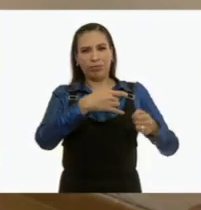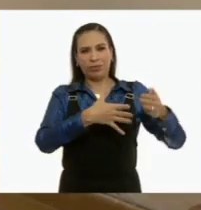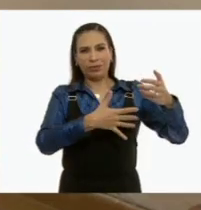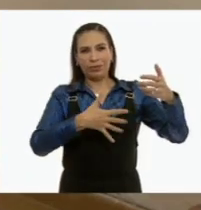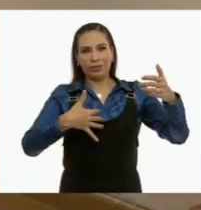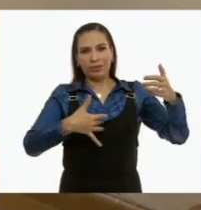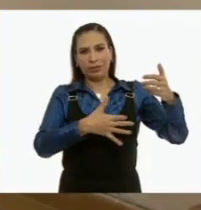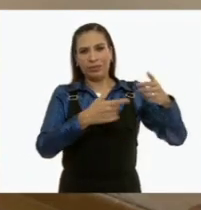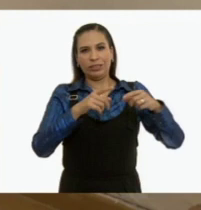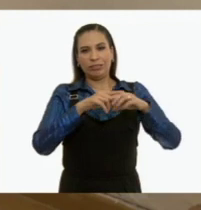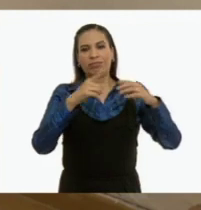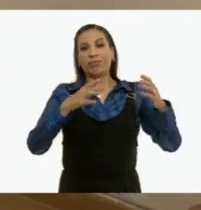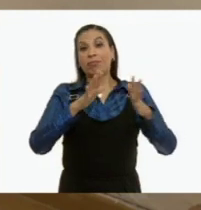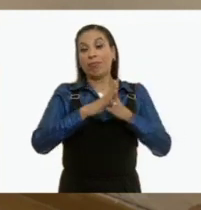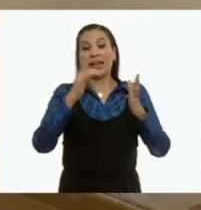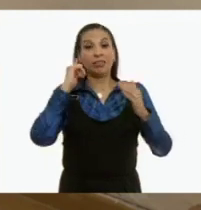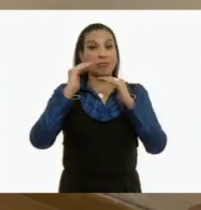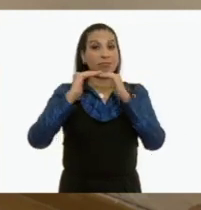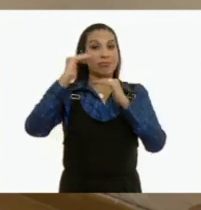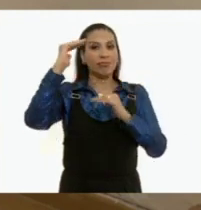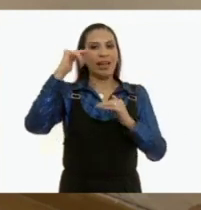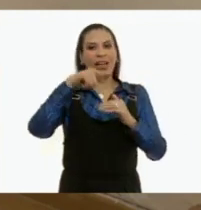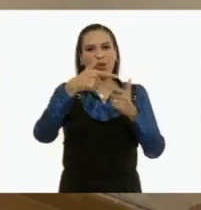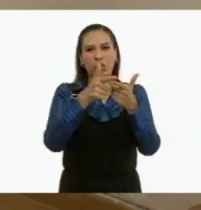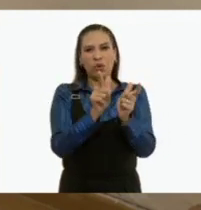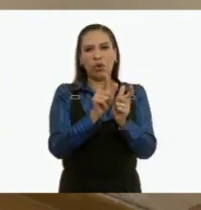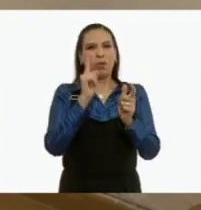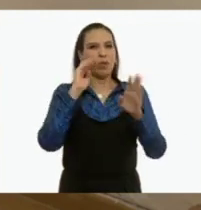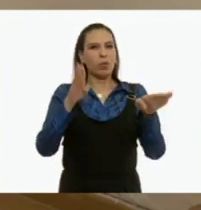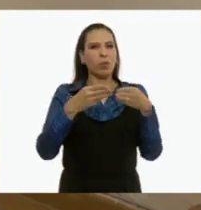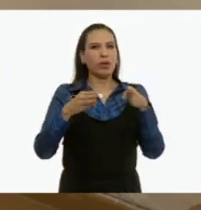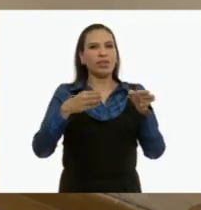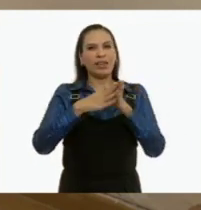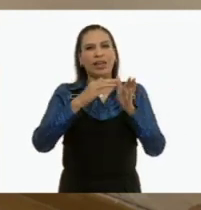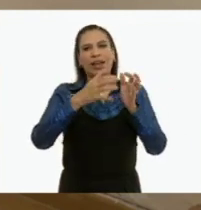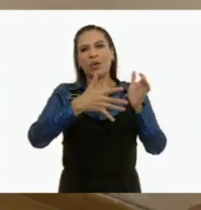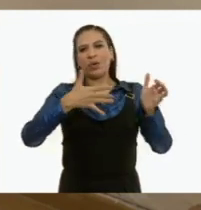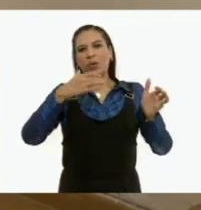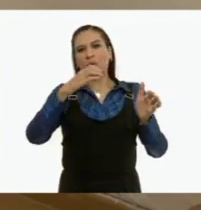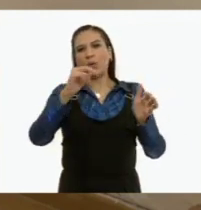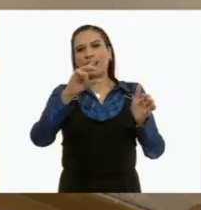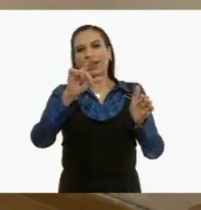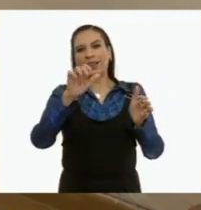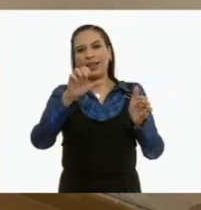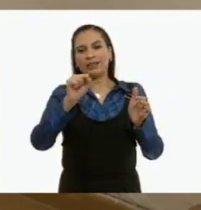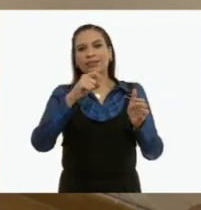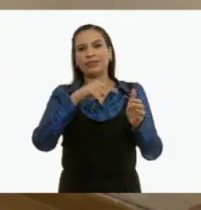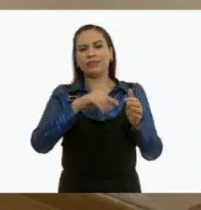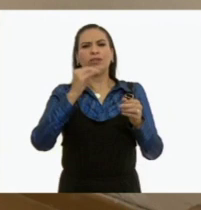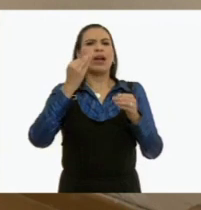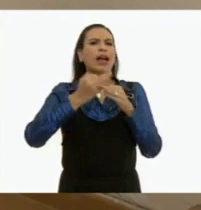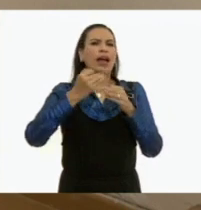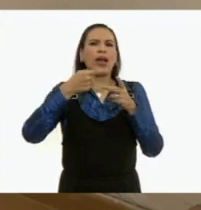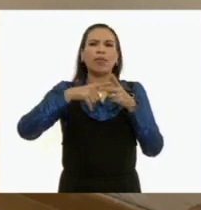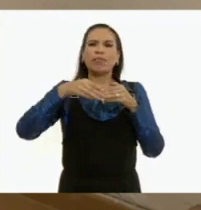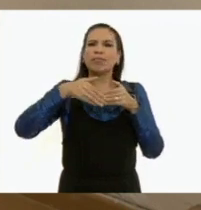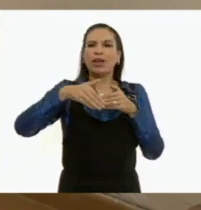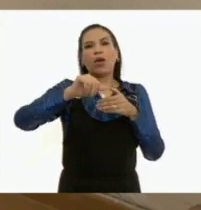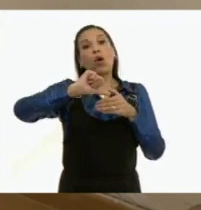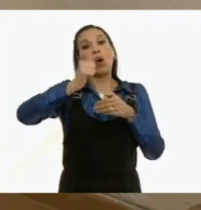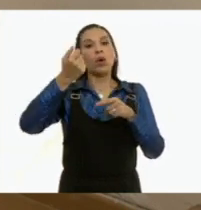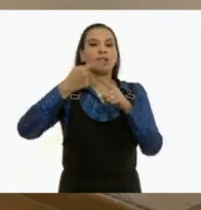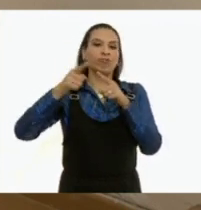el registro más grave en la familia de las cuerdas. Es un instrumento relativamente reciente comparado con